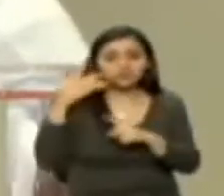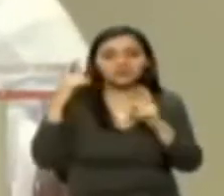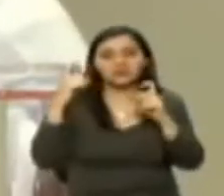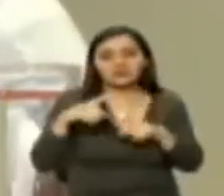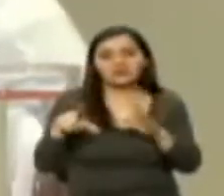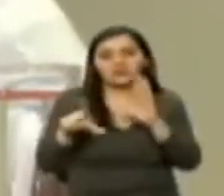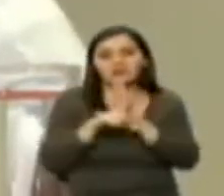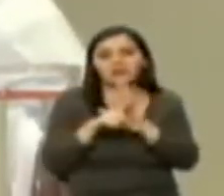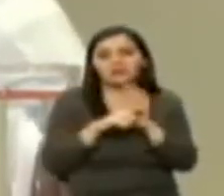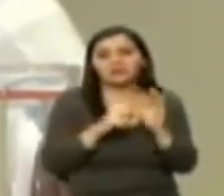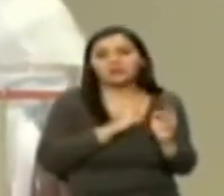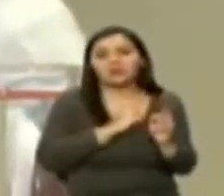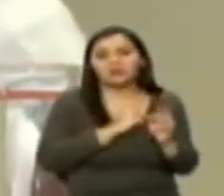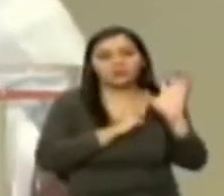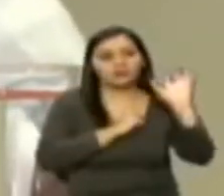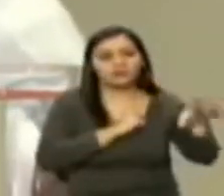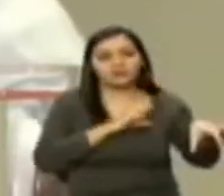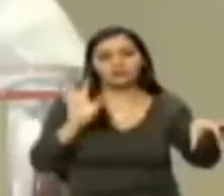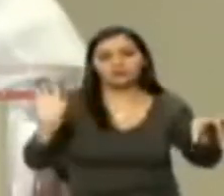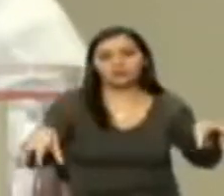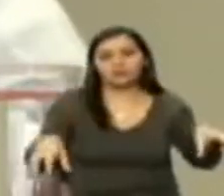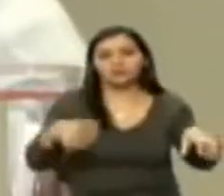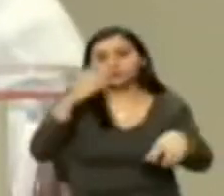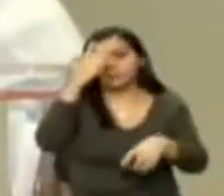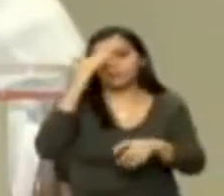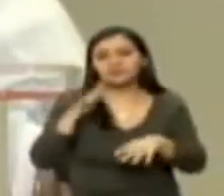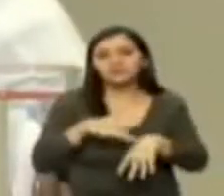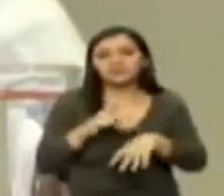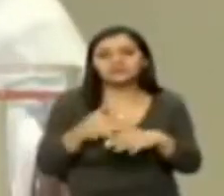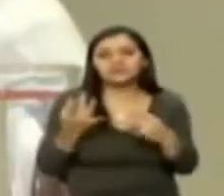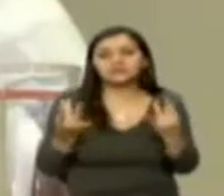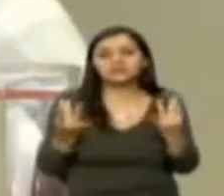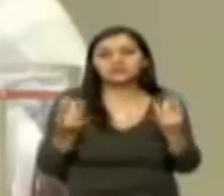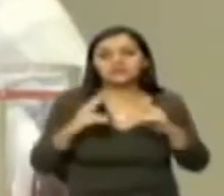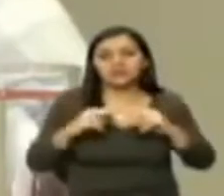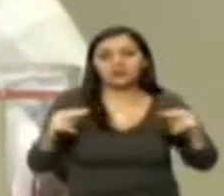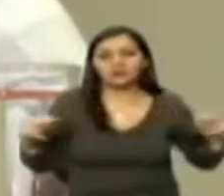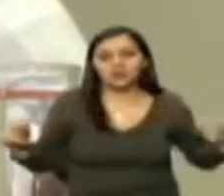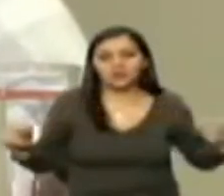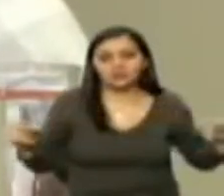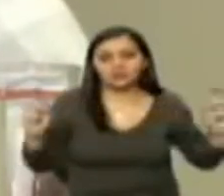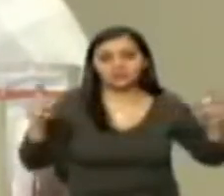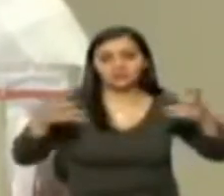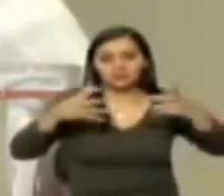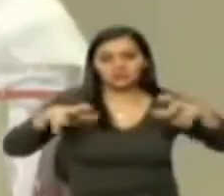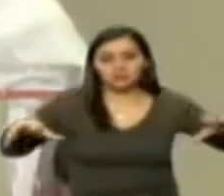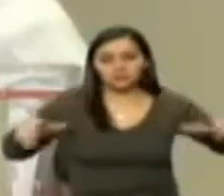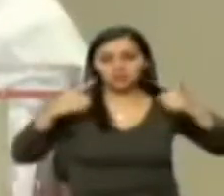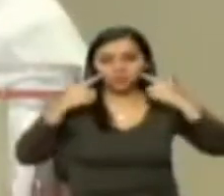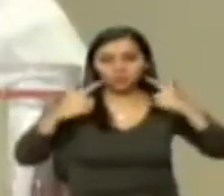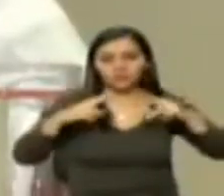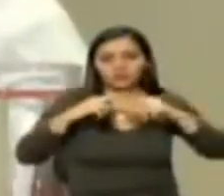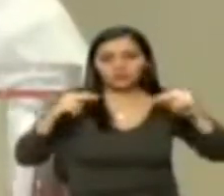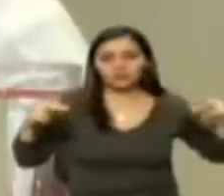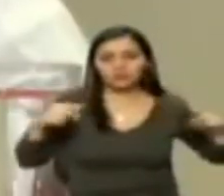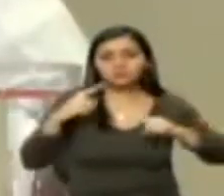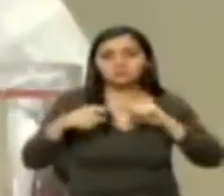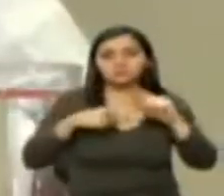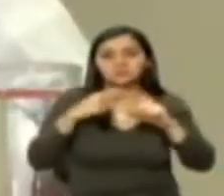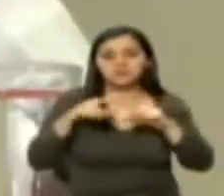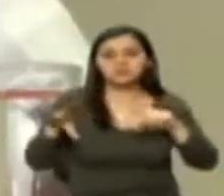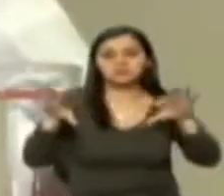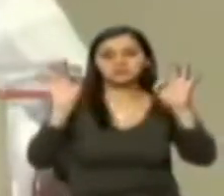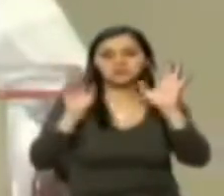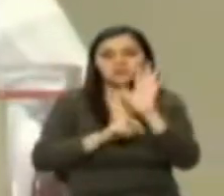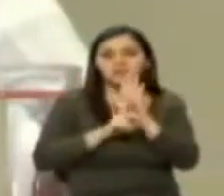particular porque, por lo sensible del ecosistema. Entonces tienen que tener consideraciones especiales en cuanto a cuidado ambiental, en cuanto a tipo de